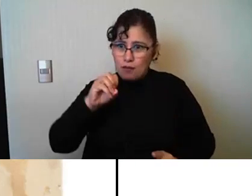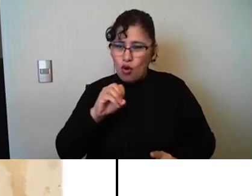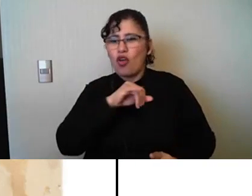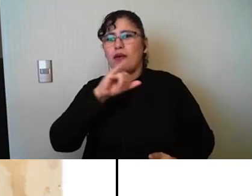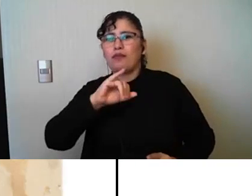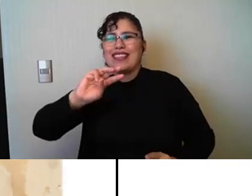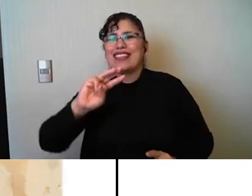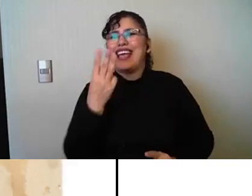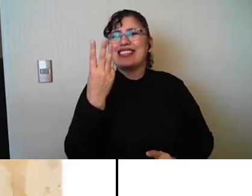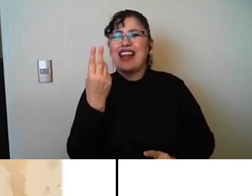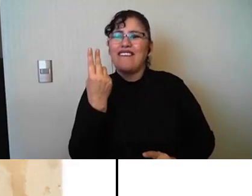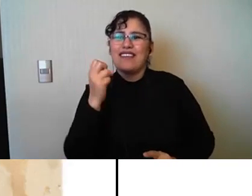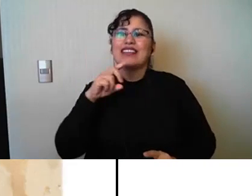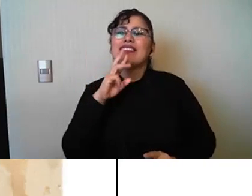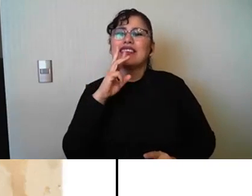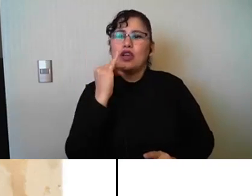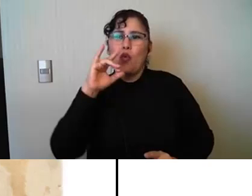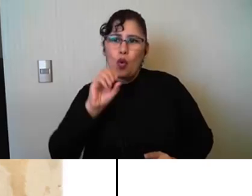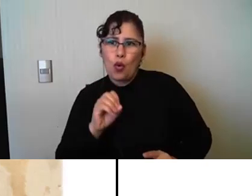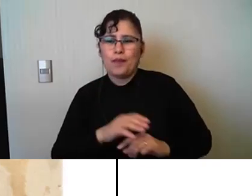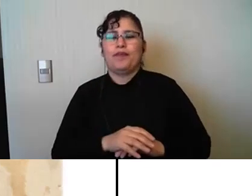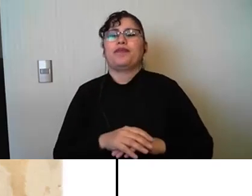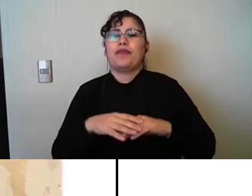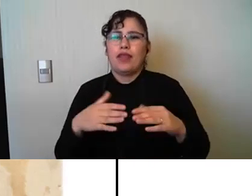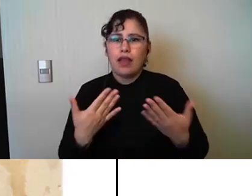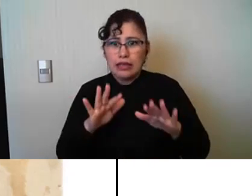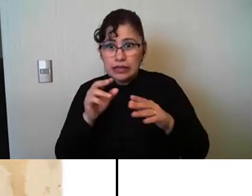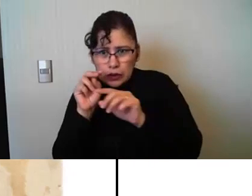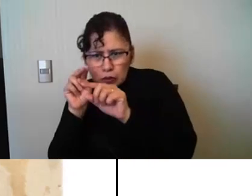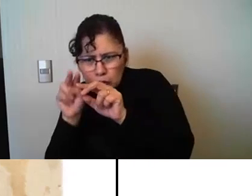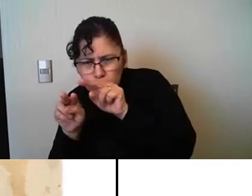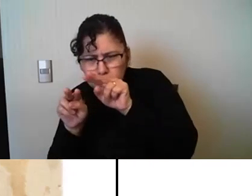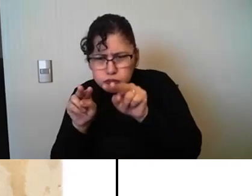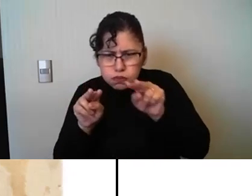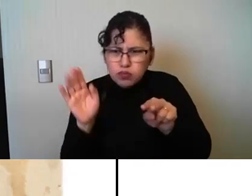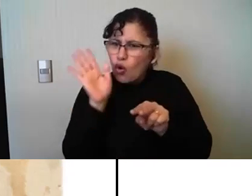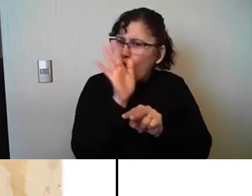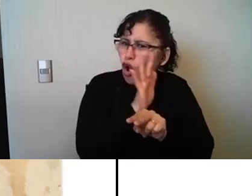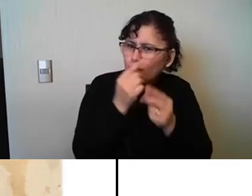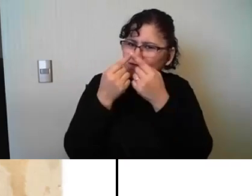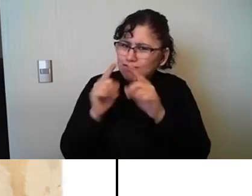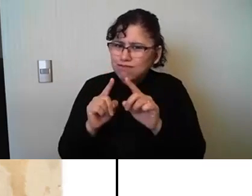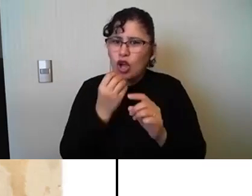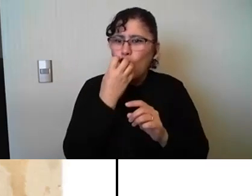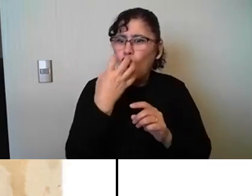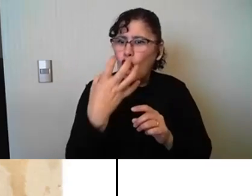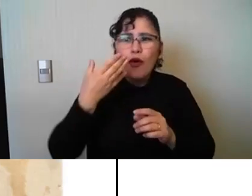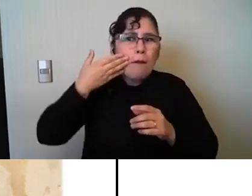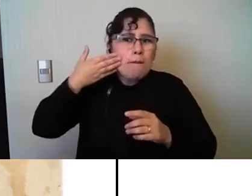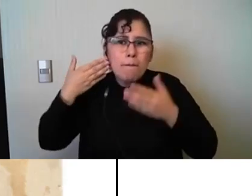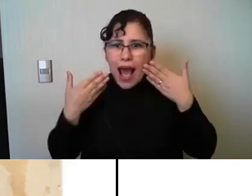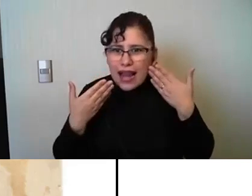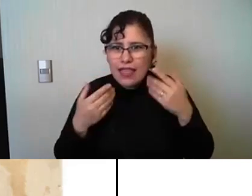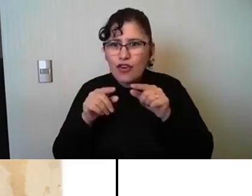Si se fijan acá, hay diferencias de color. Esto se llama globo pálido, esto se